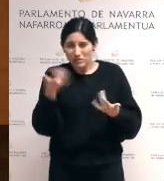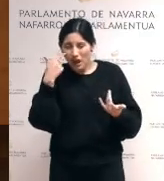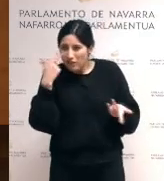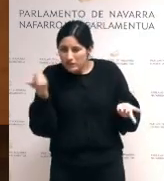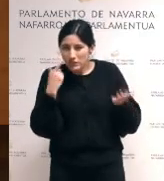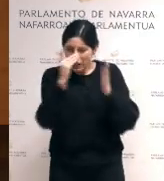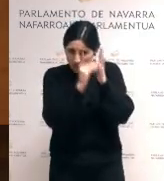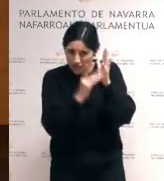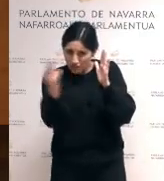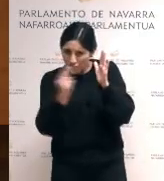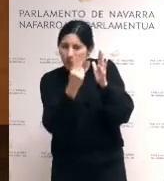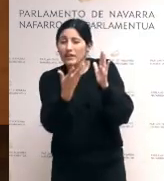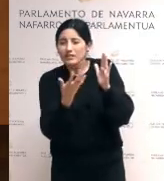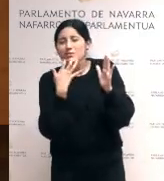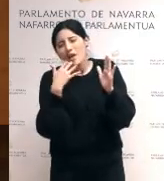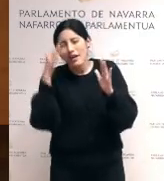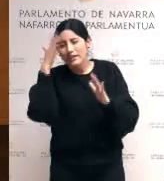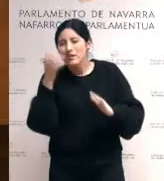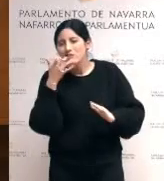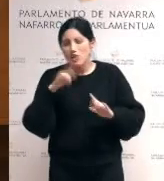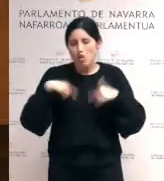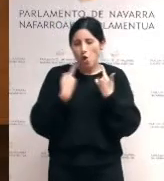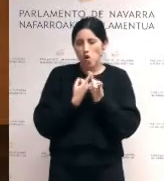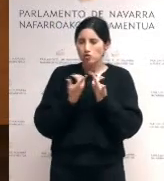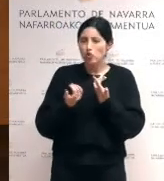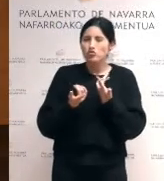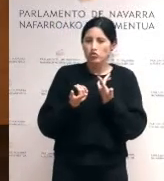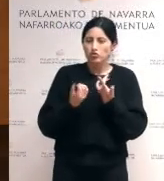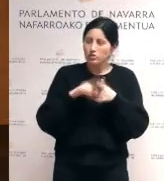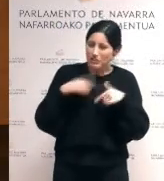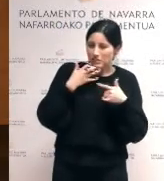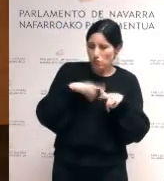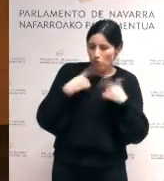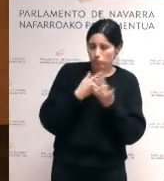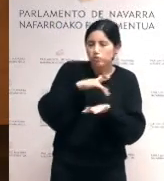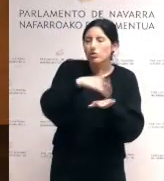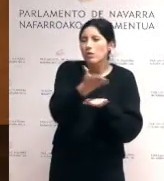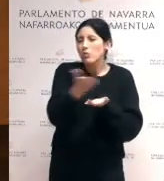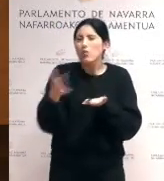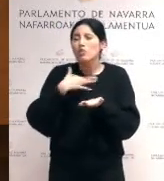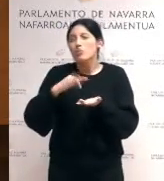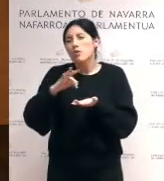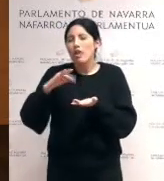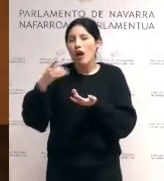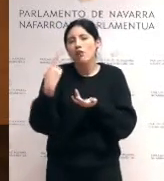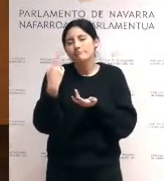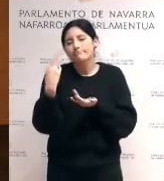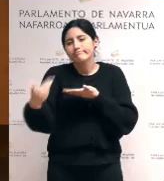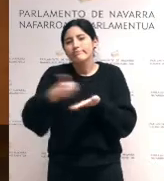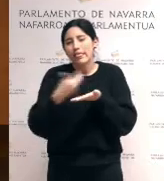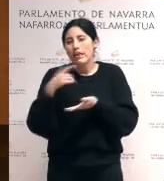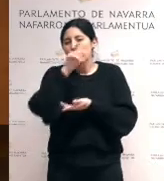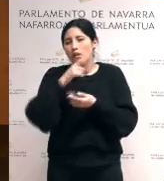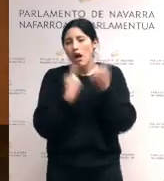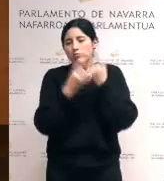con un gobierno de UPN? ¿Cuántas dimisiones hubieran pedido? Ahora, como los datos malos son de su gobierno y en